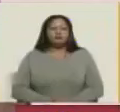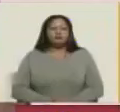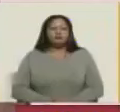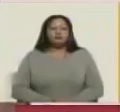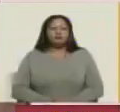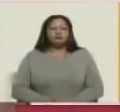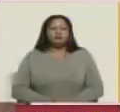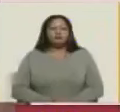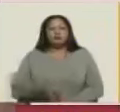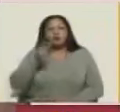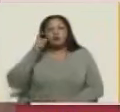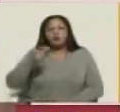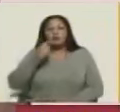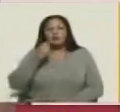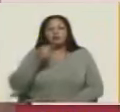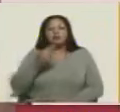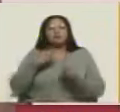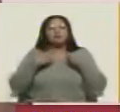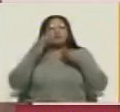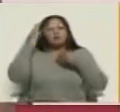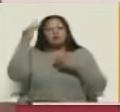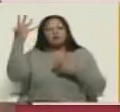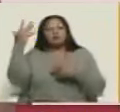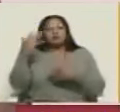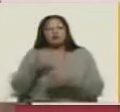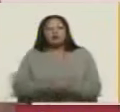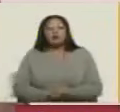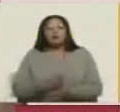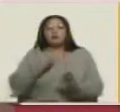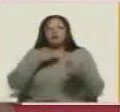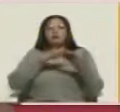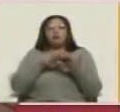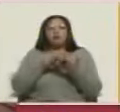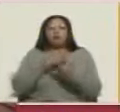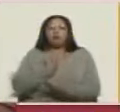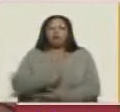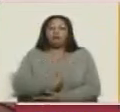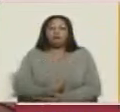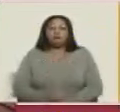En los pueblos dice, quien vive ilusiones muere de desengaño.